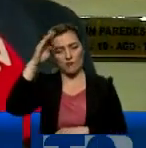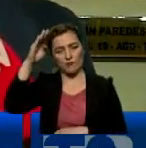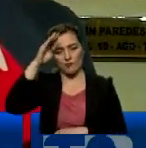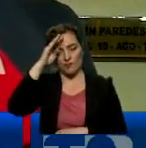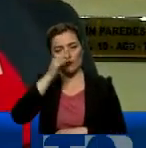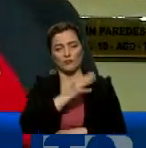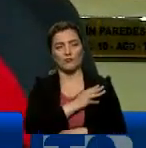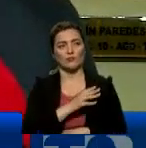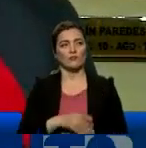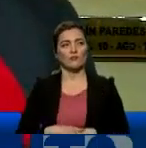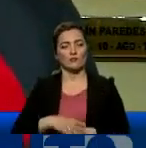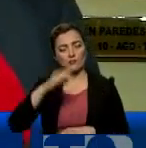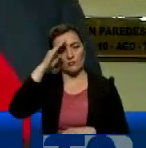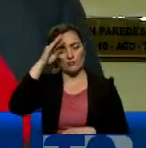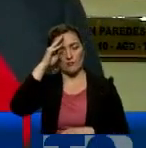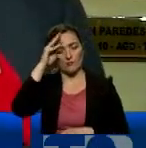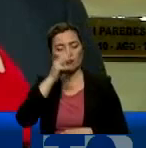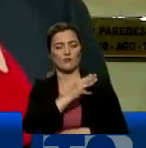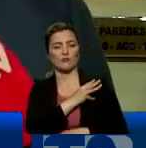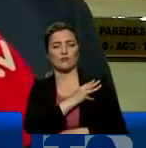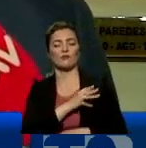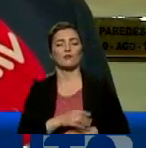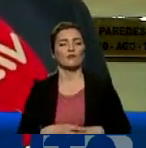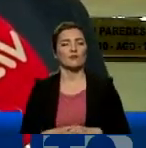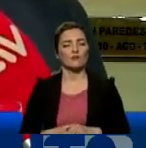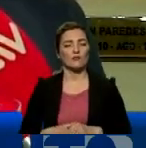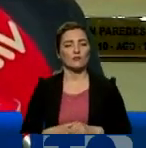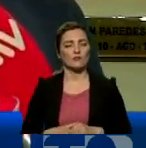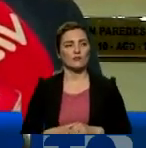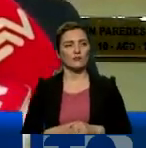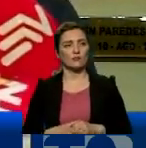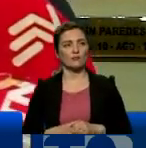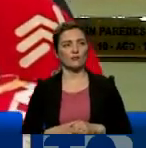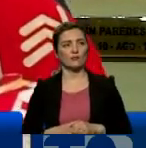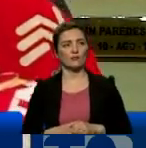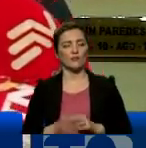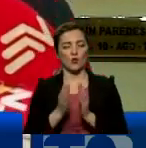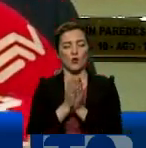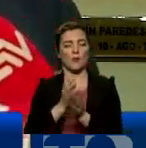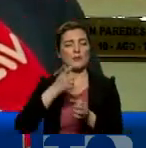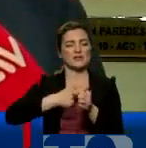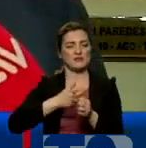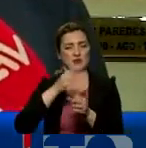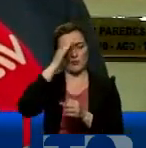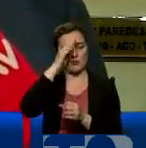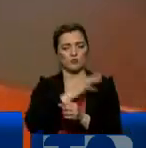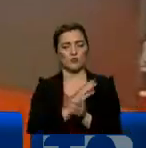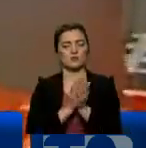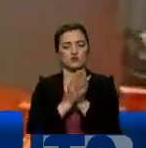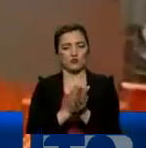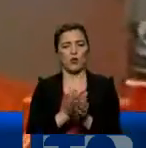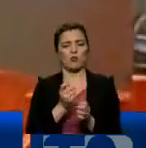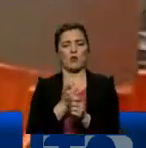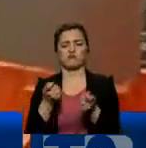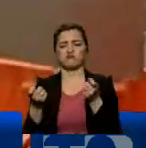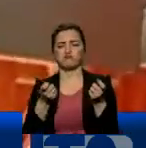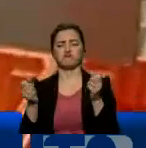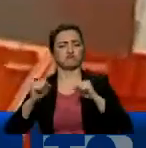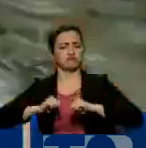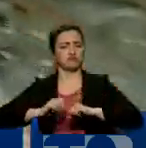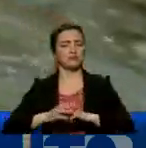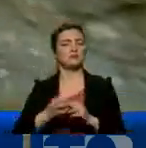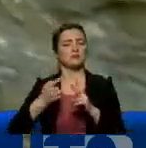pública, hablamos de policía y fuerzas armadas, y concretamente la Fuerza Naval, puedan actuar. A inicios de año,